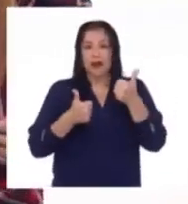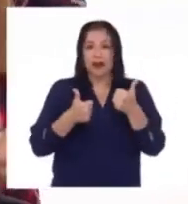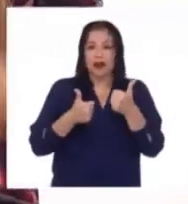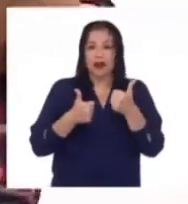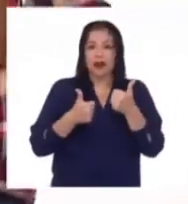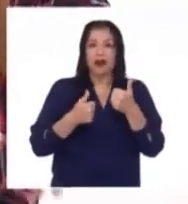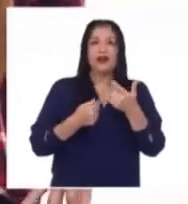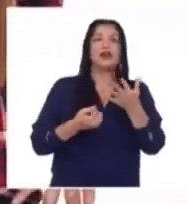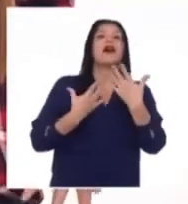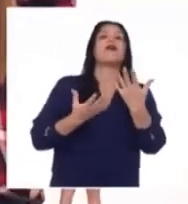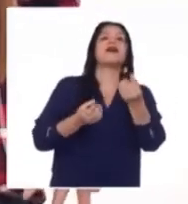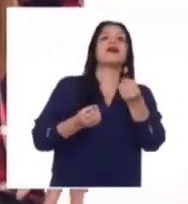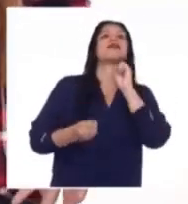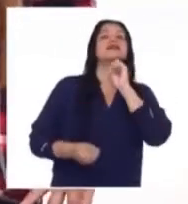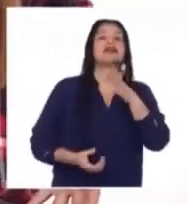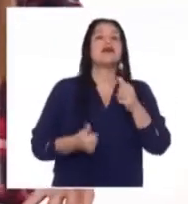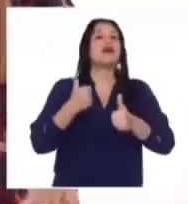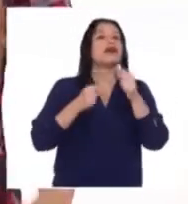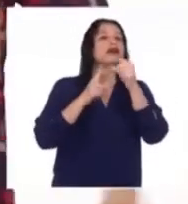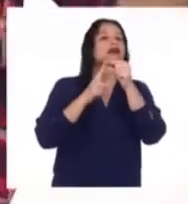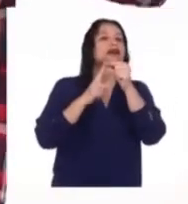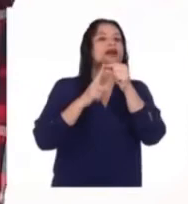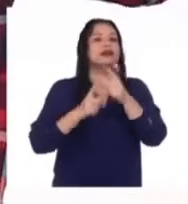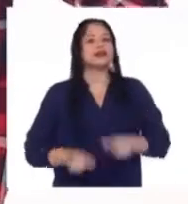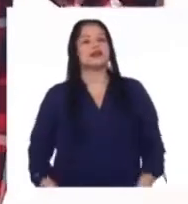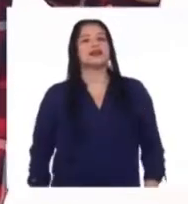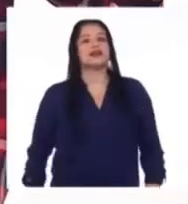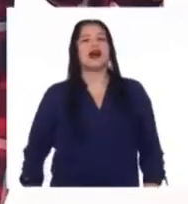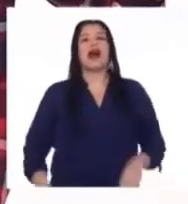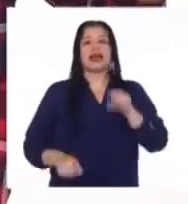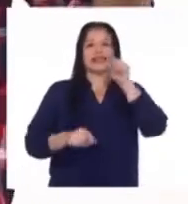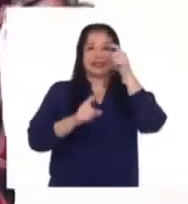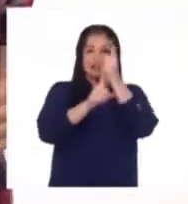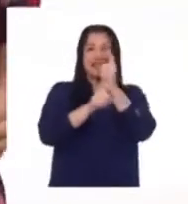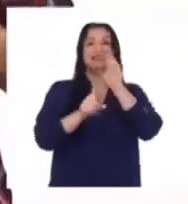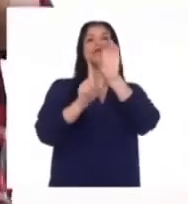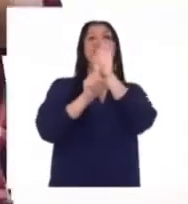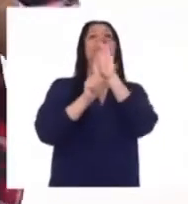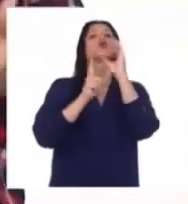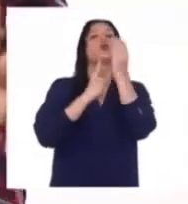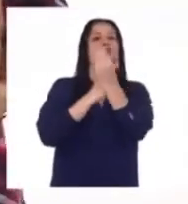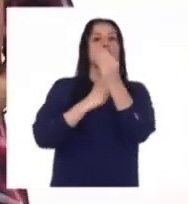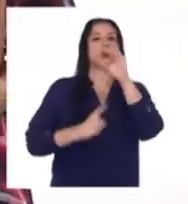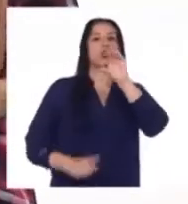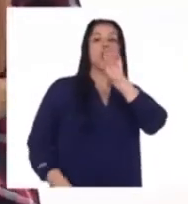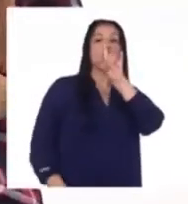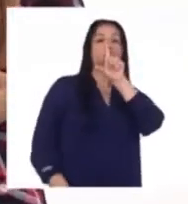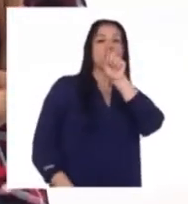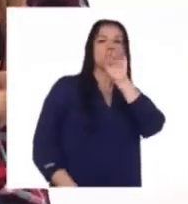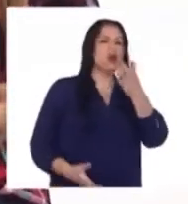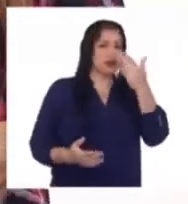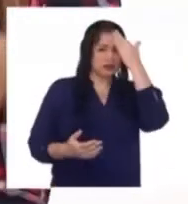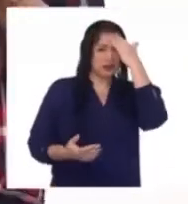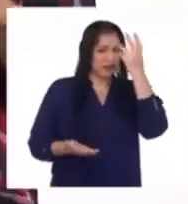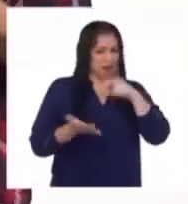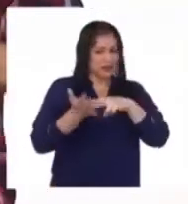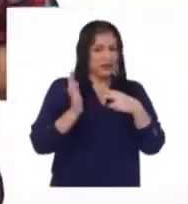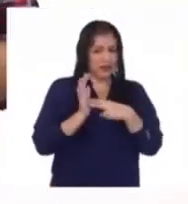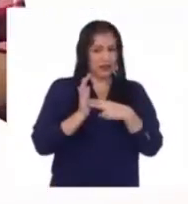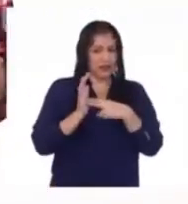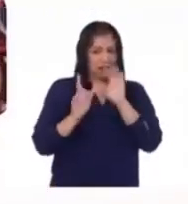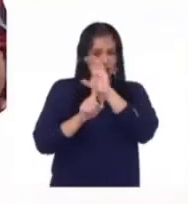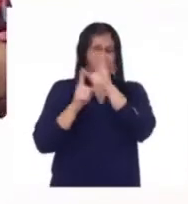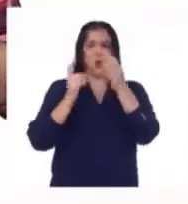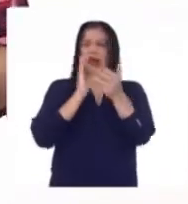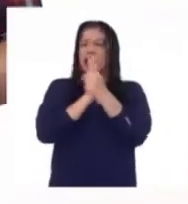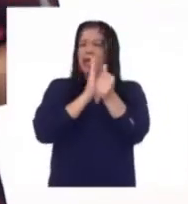Muy bien, entonces vamos a decirla. Y la palabra es cultura. ¿Saben qué es la cultura? El